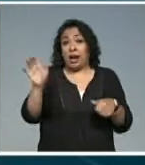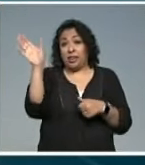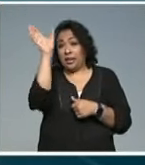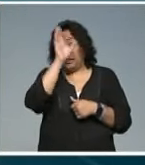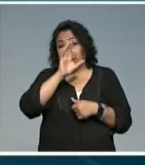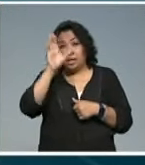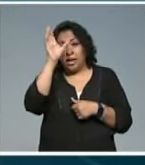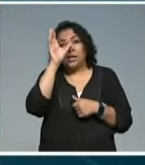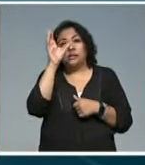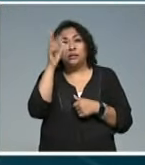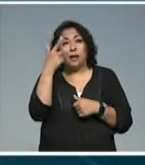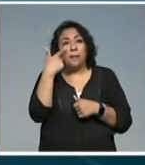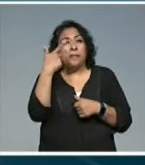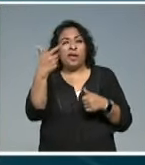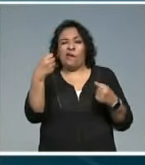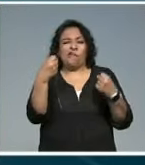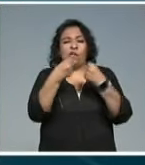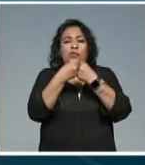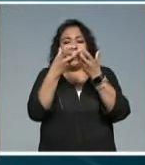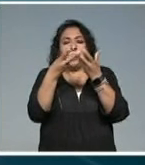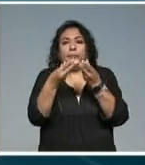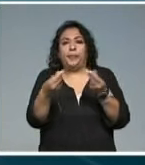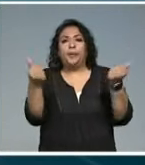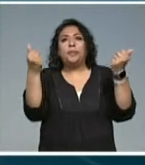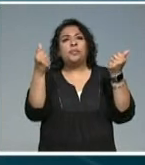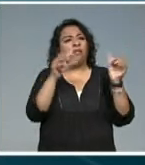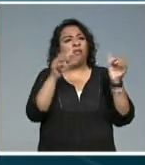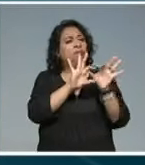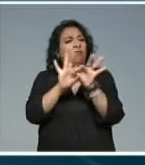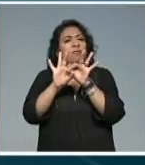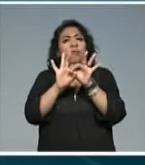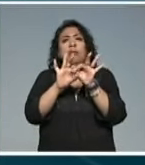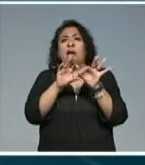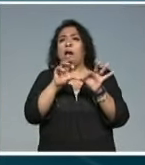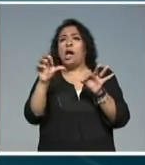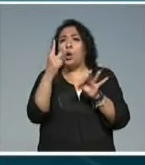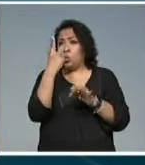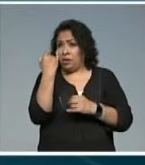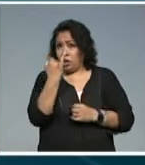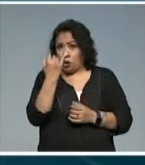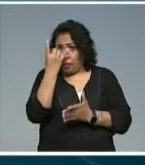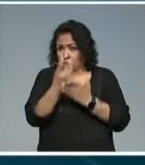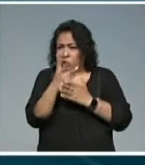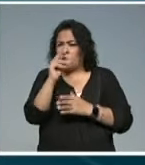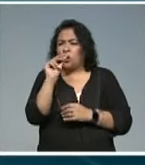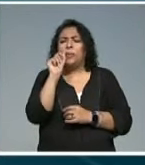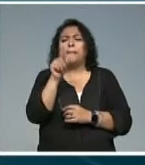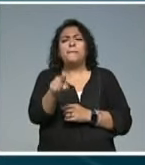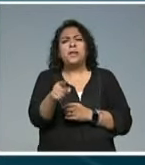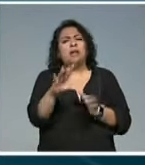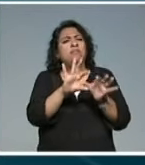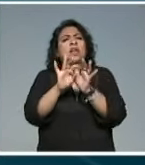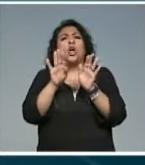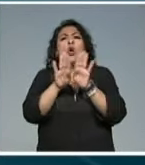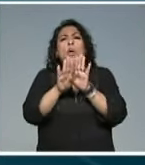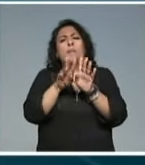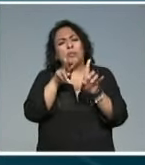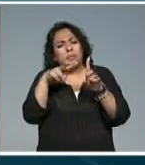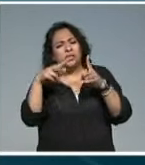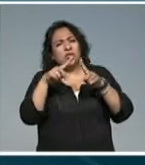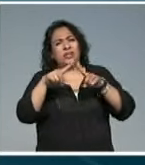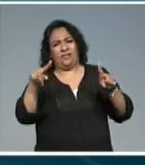ciencia, difuminando las fronteras y hermanándonos no solo en un idioma, sino también en una manera distinta de